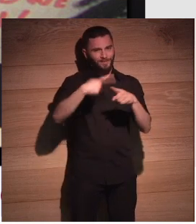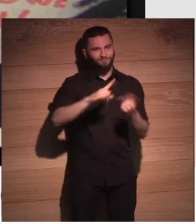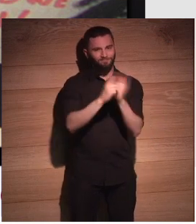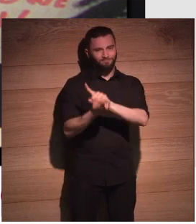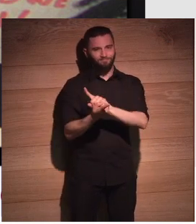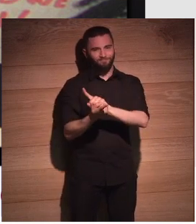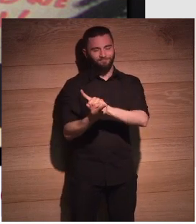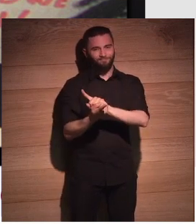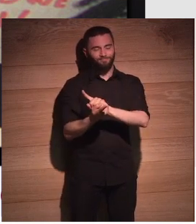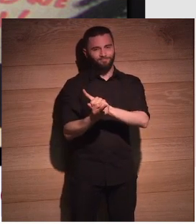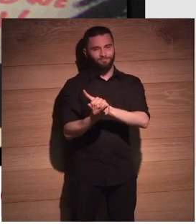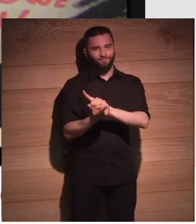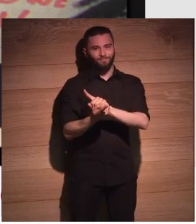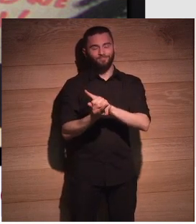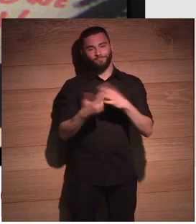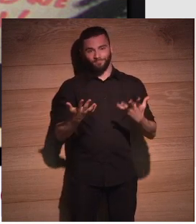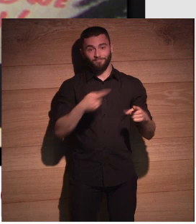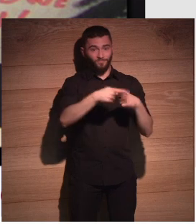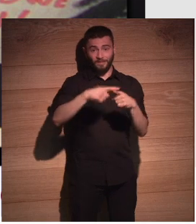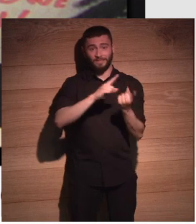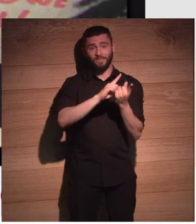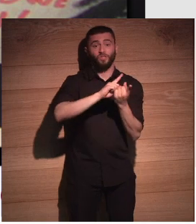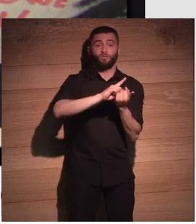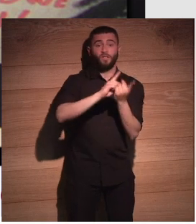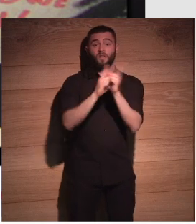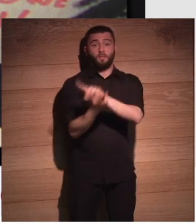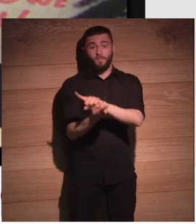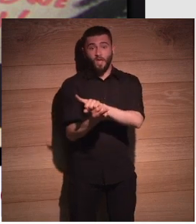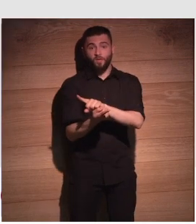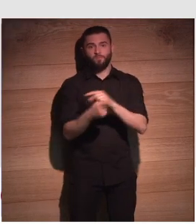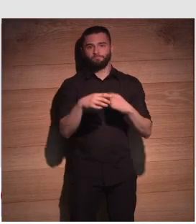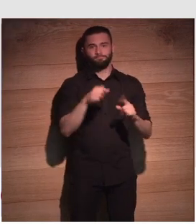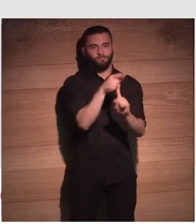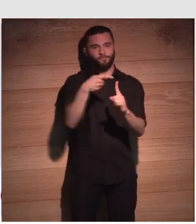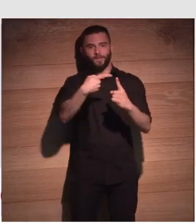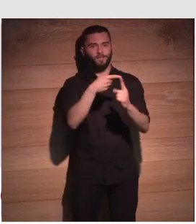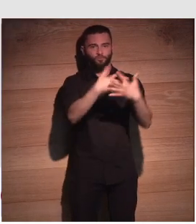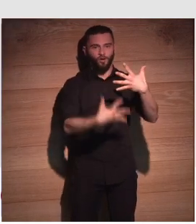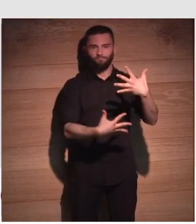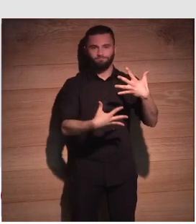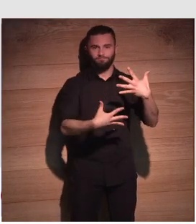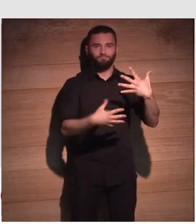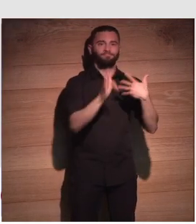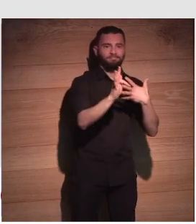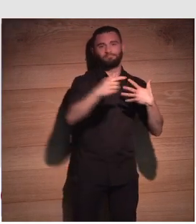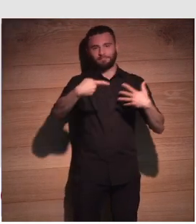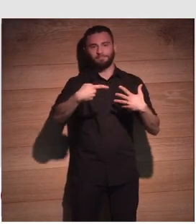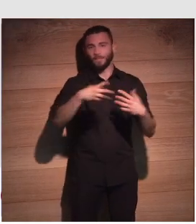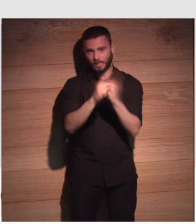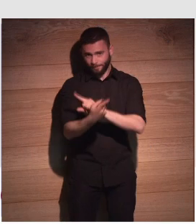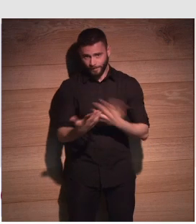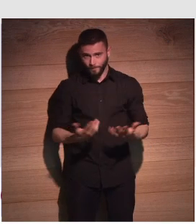cambiado. Y las cosas han cambiado, como decíamos, por muchas razones y para bien y para mal. En la última